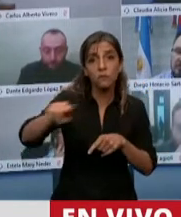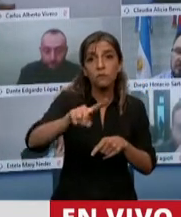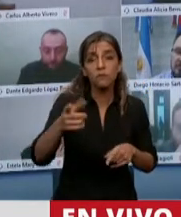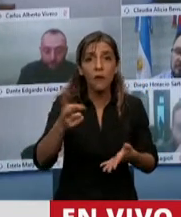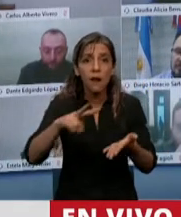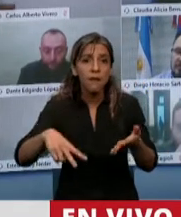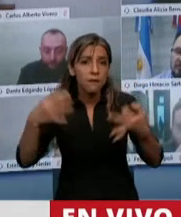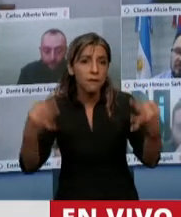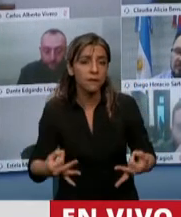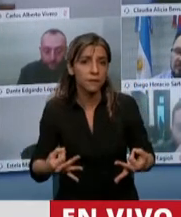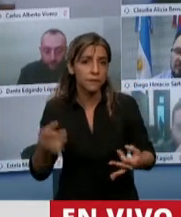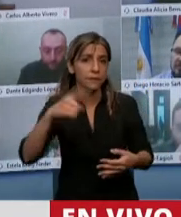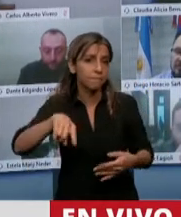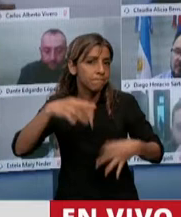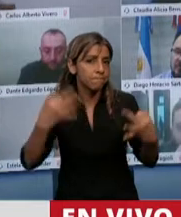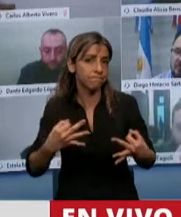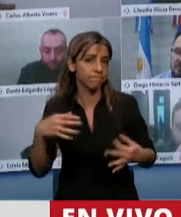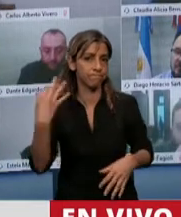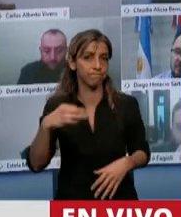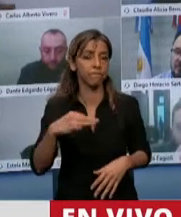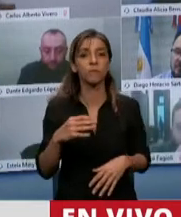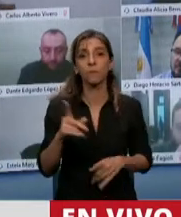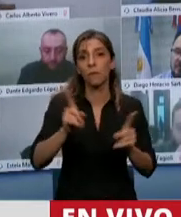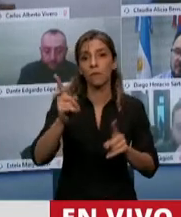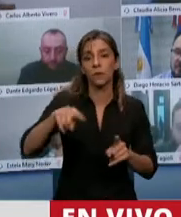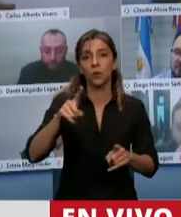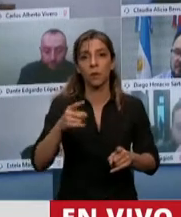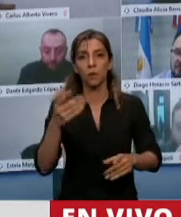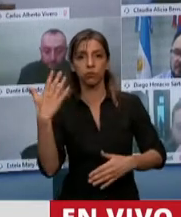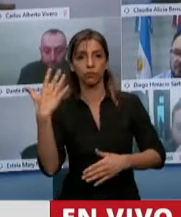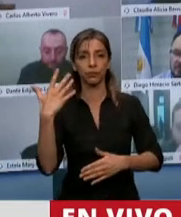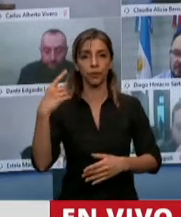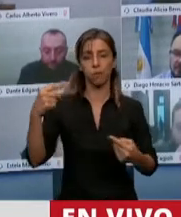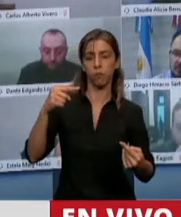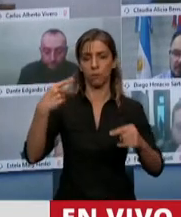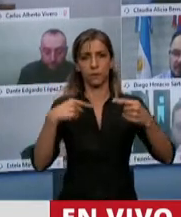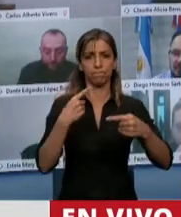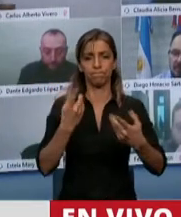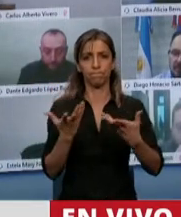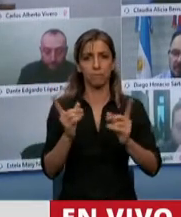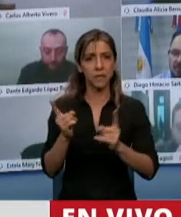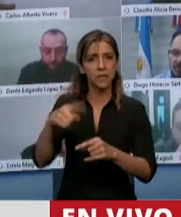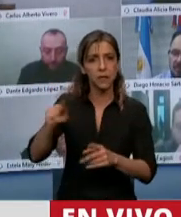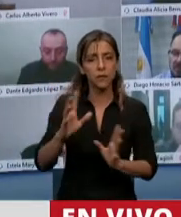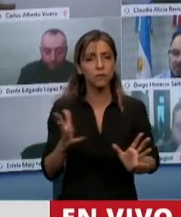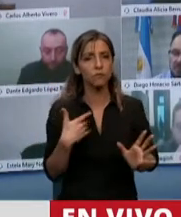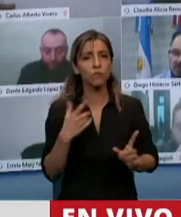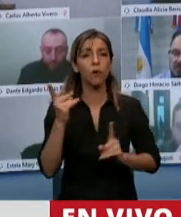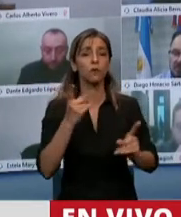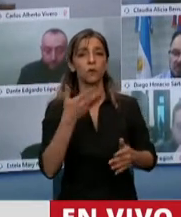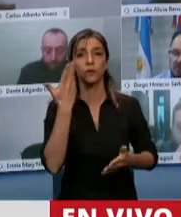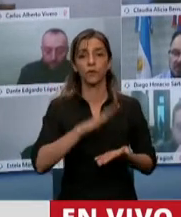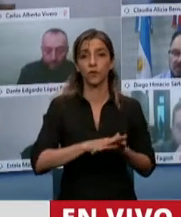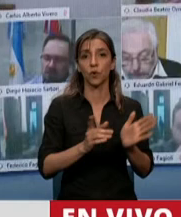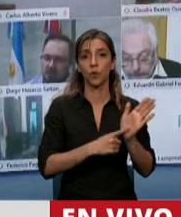corresponde, porque me parece que van en contra de sus propios argumentos. Se ha hablado mucho del artículo 22 del